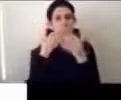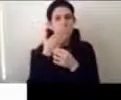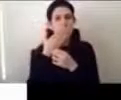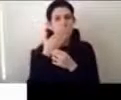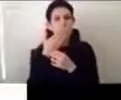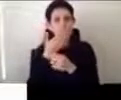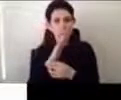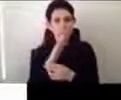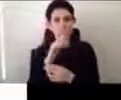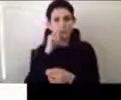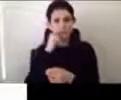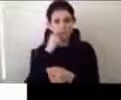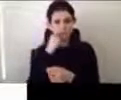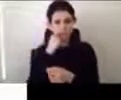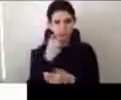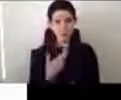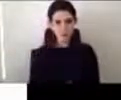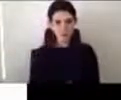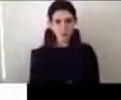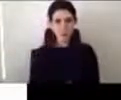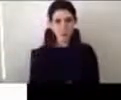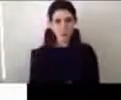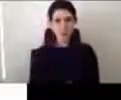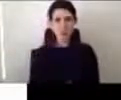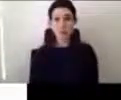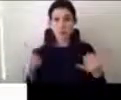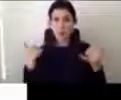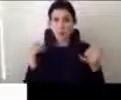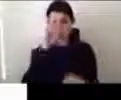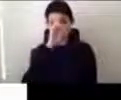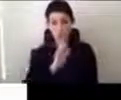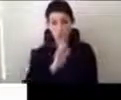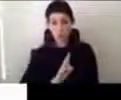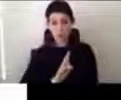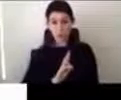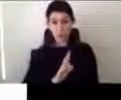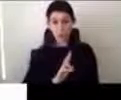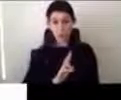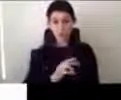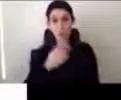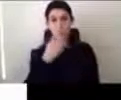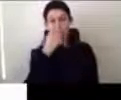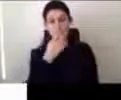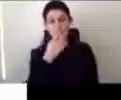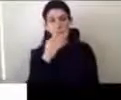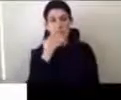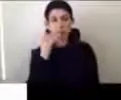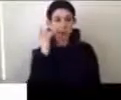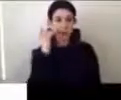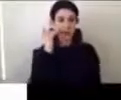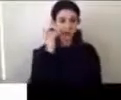significativo. Los juegos de roles. Así como vemos la niña, ¿no es cierto?,